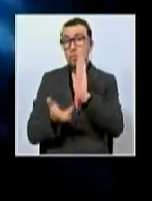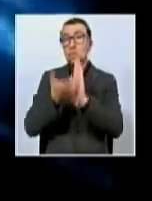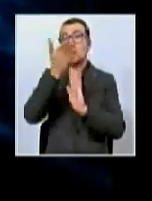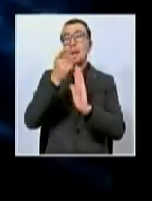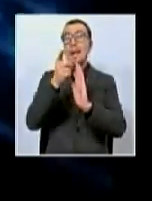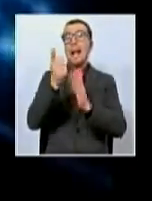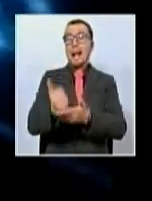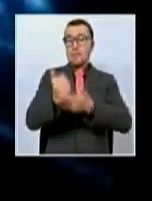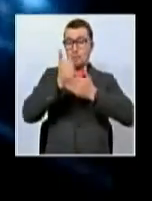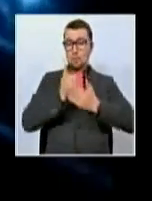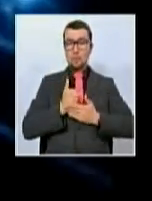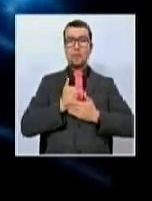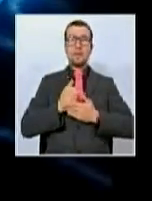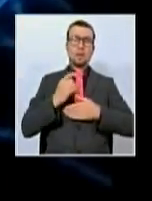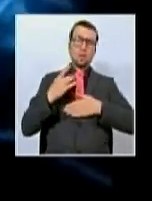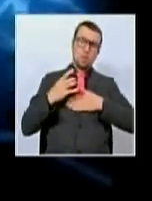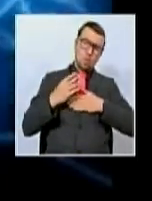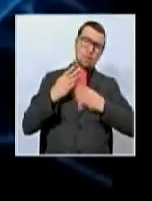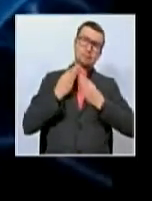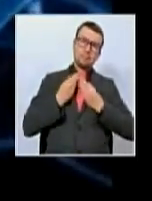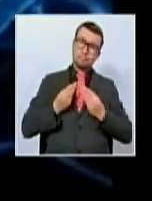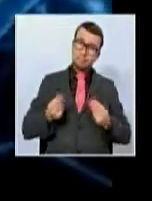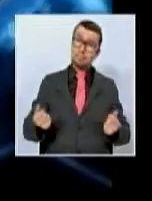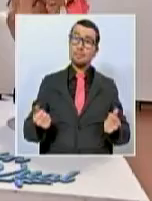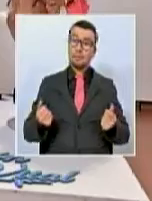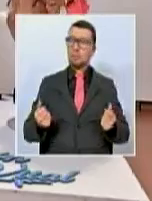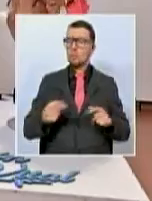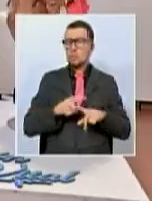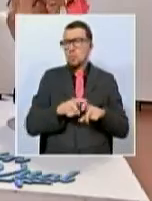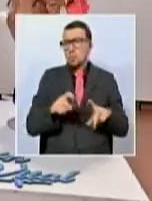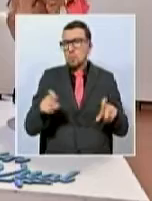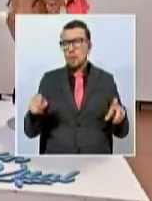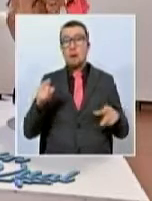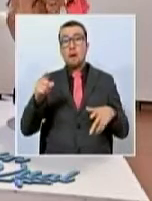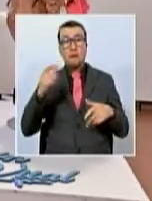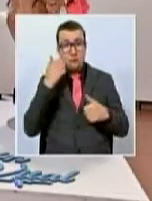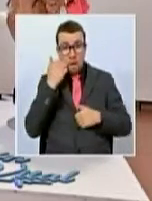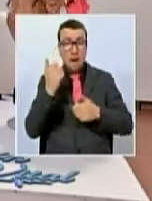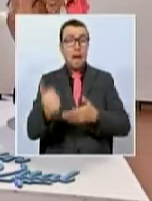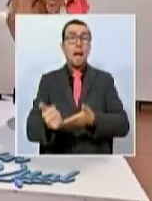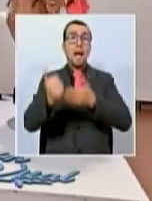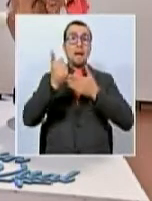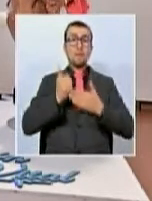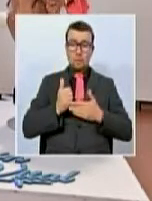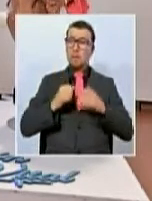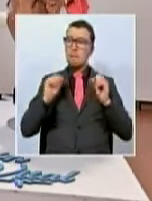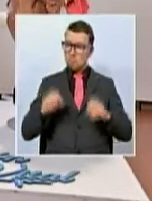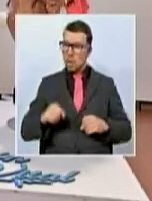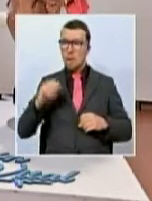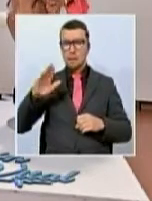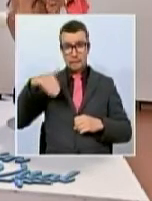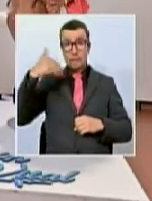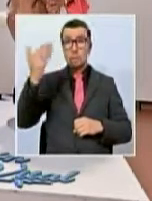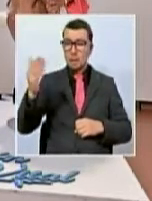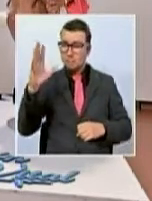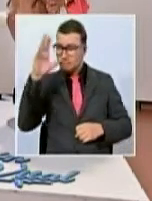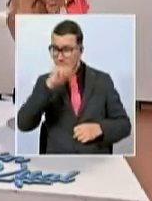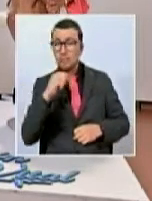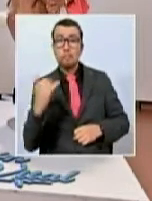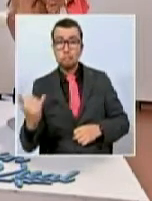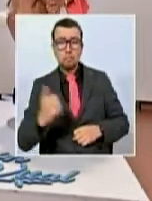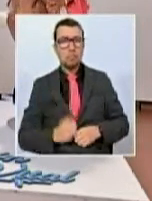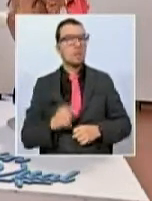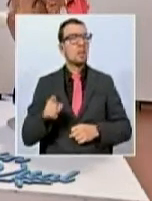nosotros para temas de dolor y otras patologías que podemos ver más adelante. Lo importante